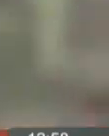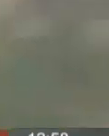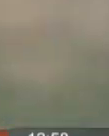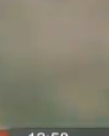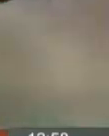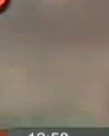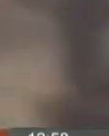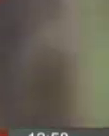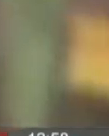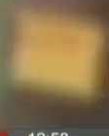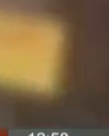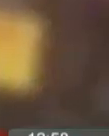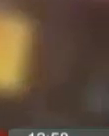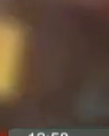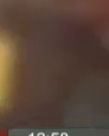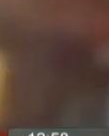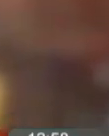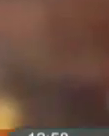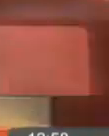770-88444.